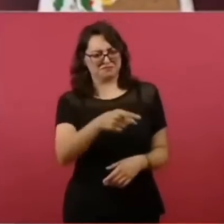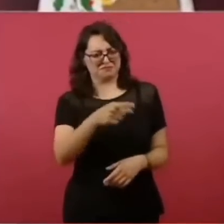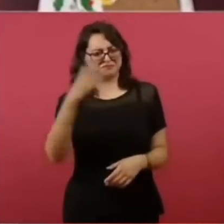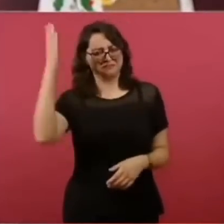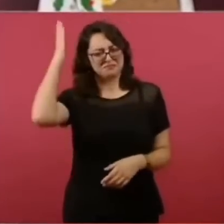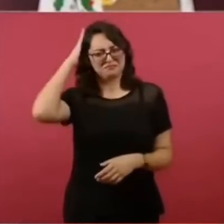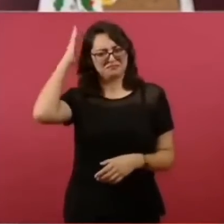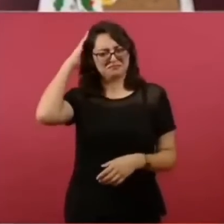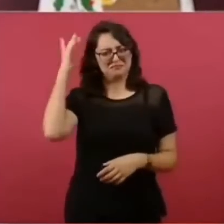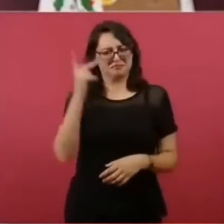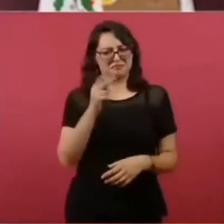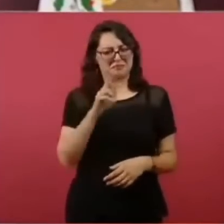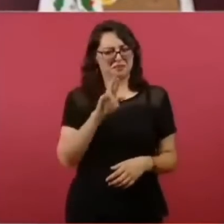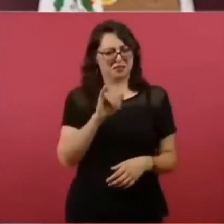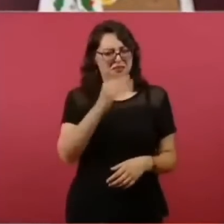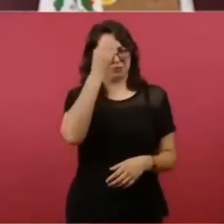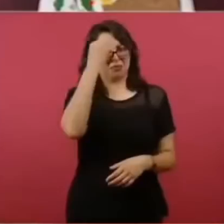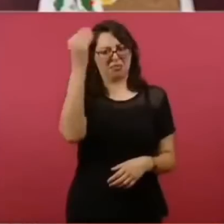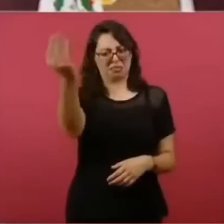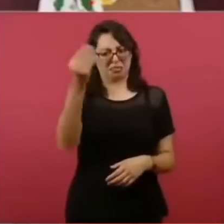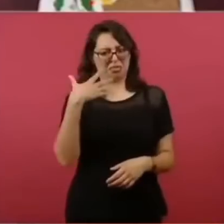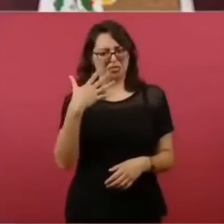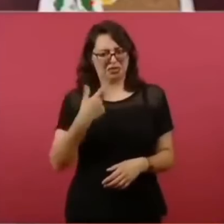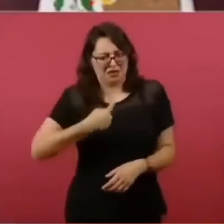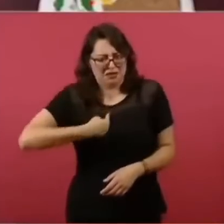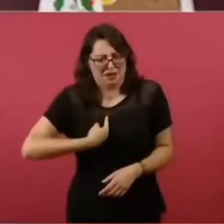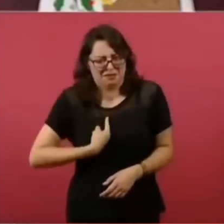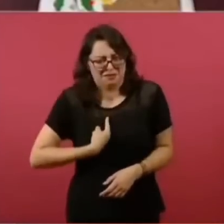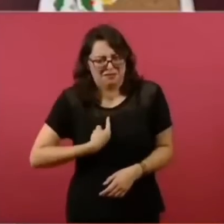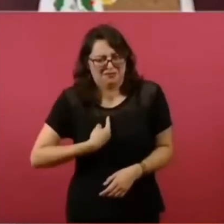del PRI me eche la culpa a mí. O sea,